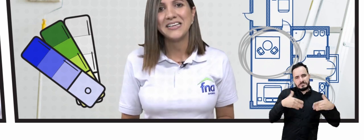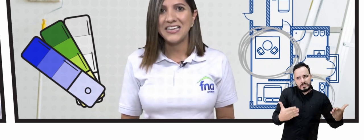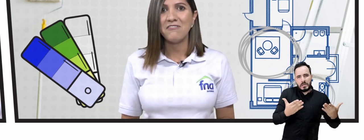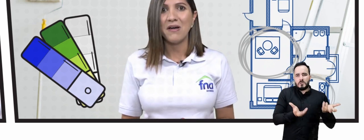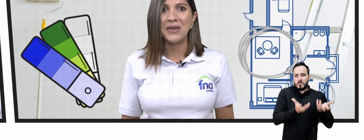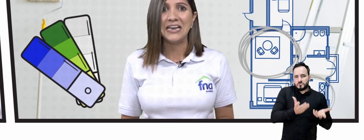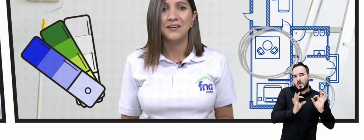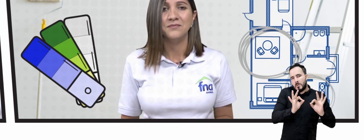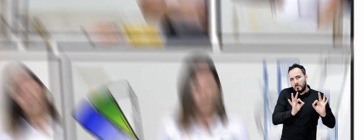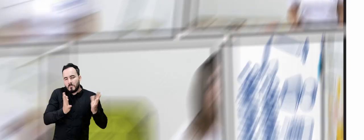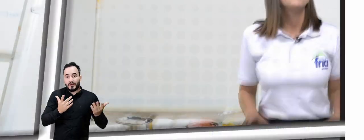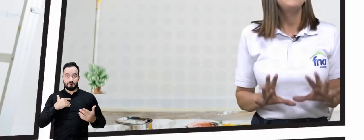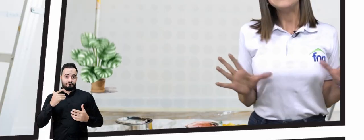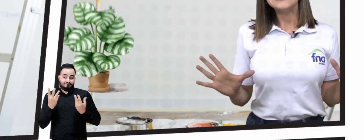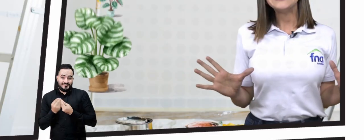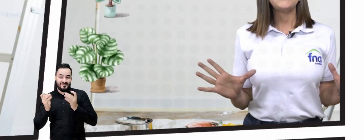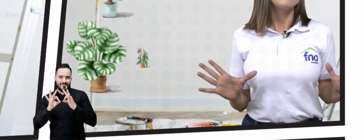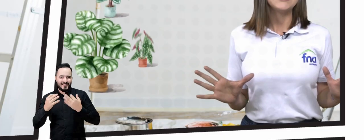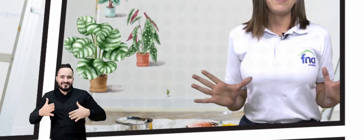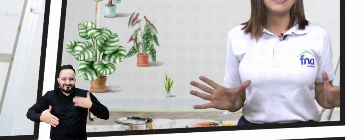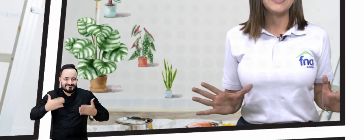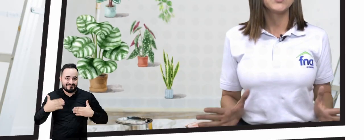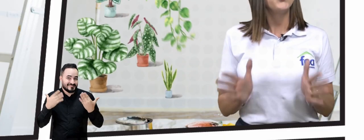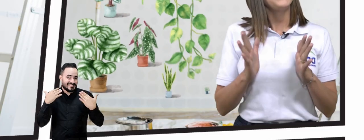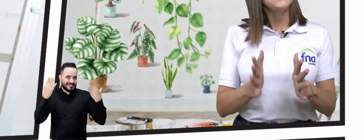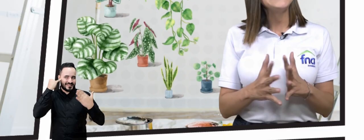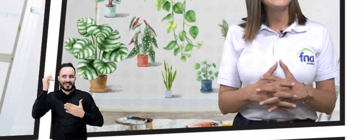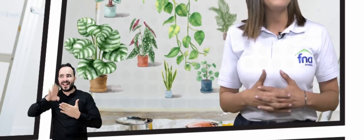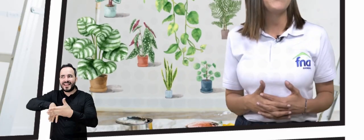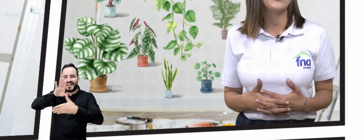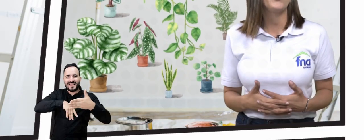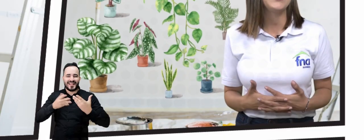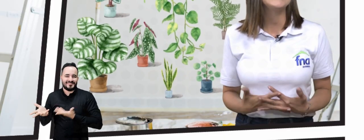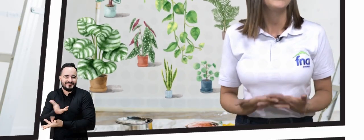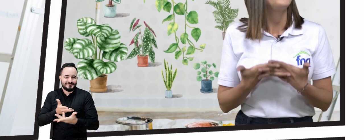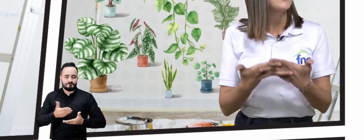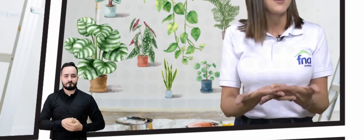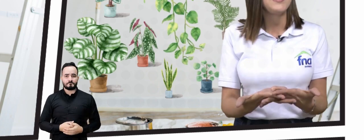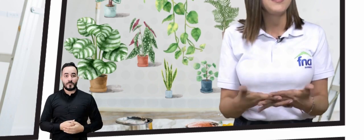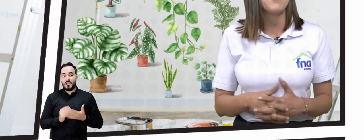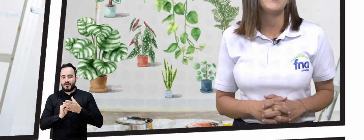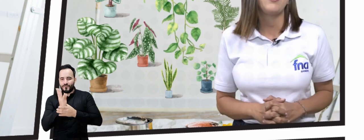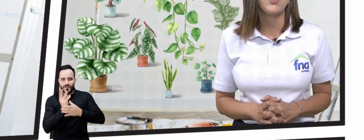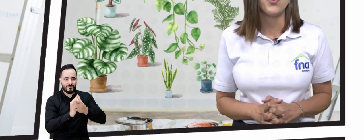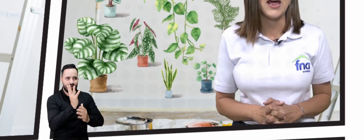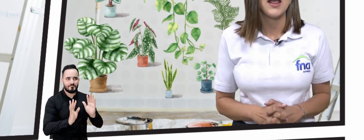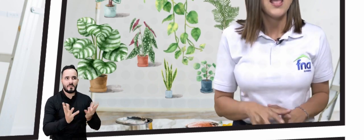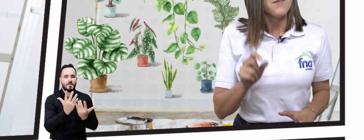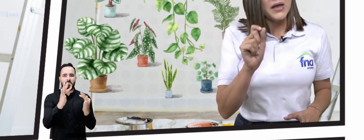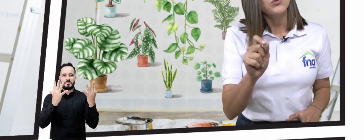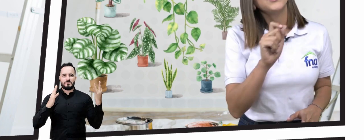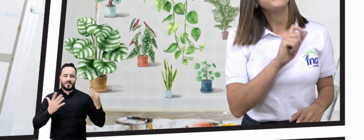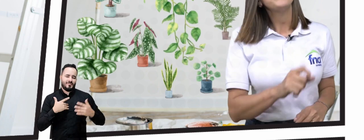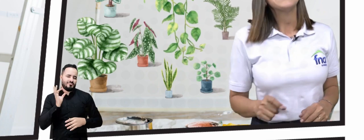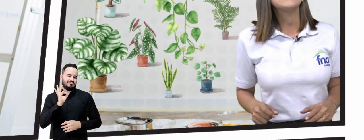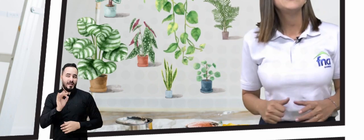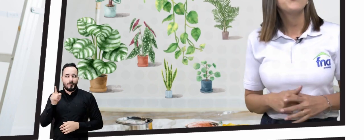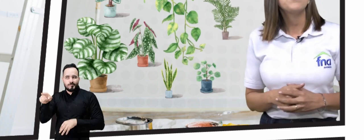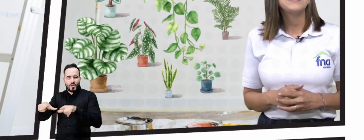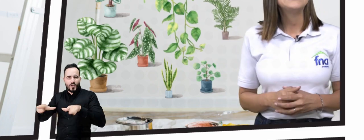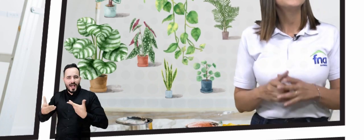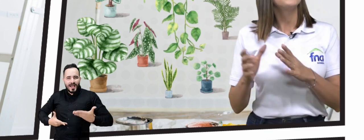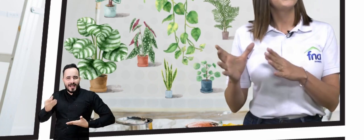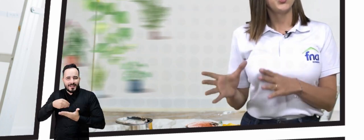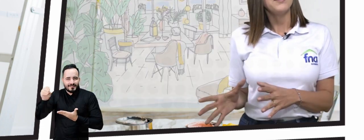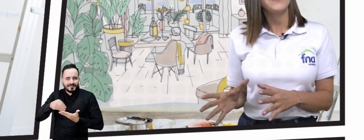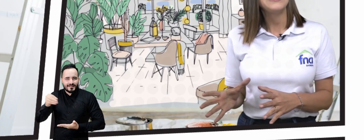divertido para hacer en familia. Plantas y más plantas. Una visita al vivero puede ser una gran idea para decorar. Pregunta muy bien qué tipo